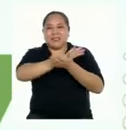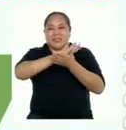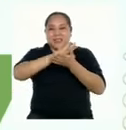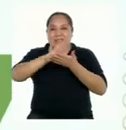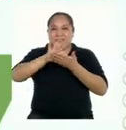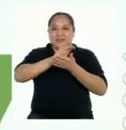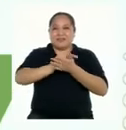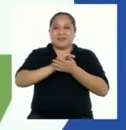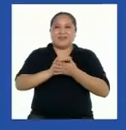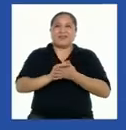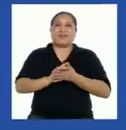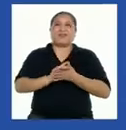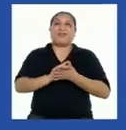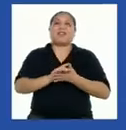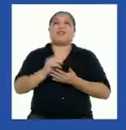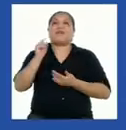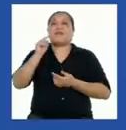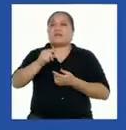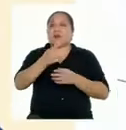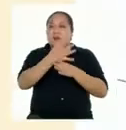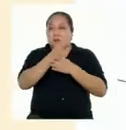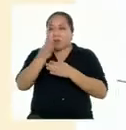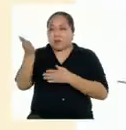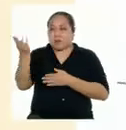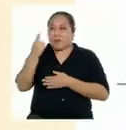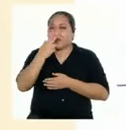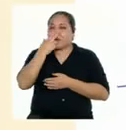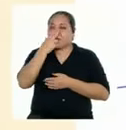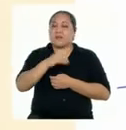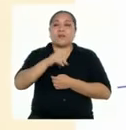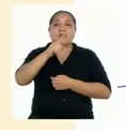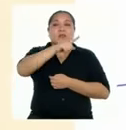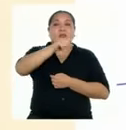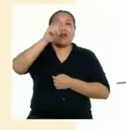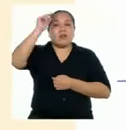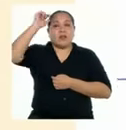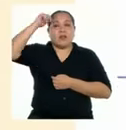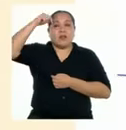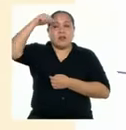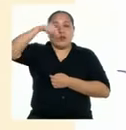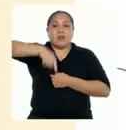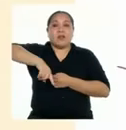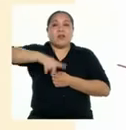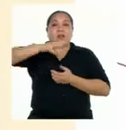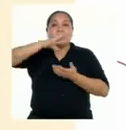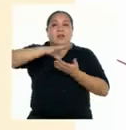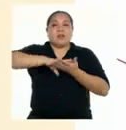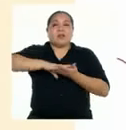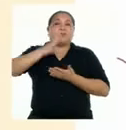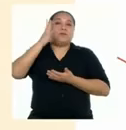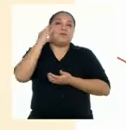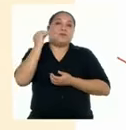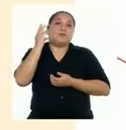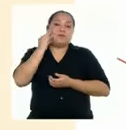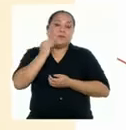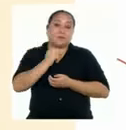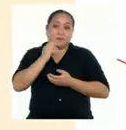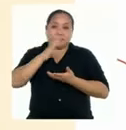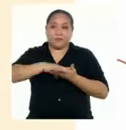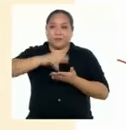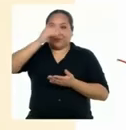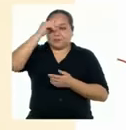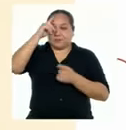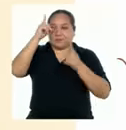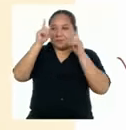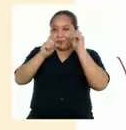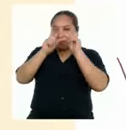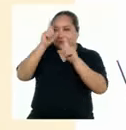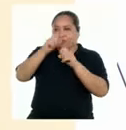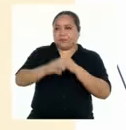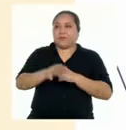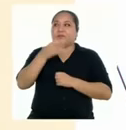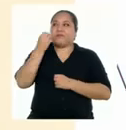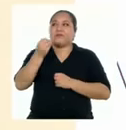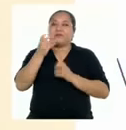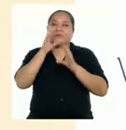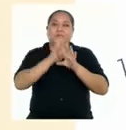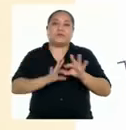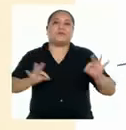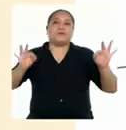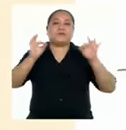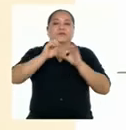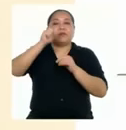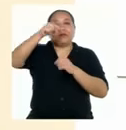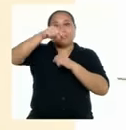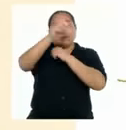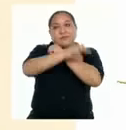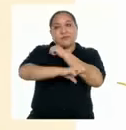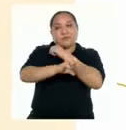poder compartirlo con Tocino. Como recuerdan, en esta experiencia de aprendizaje nos planteamos las preguntas. ¿Por qué es importante que en